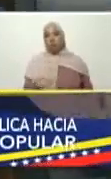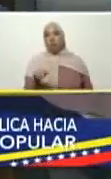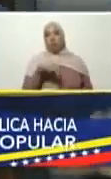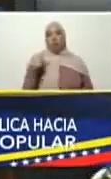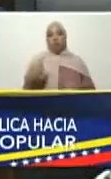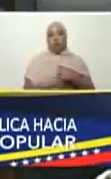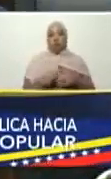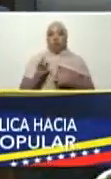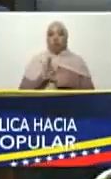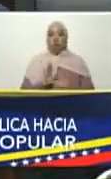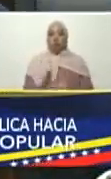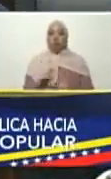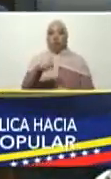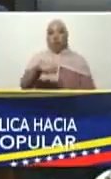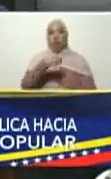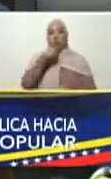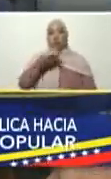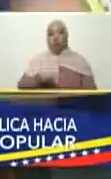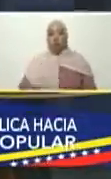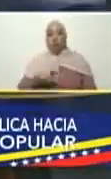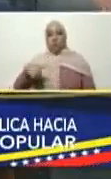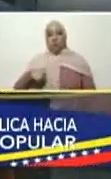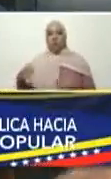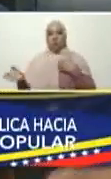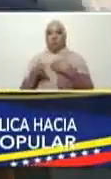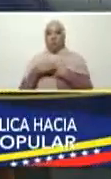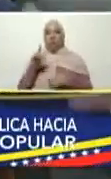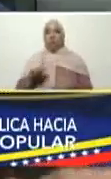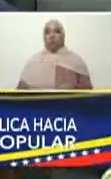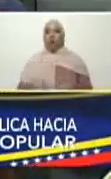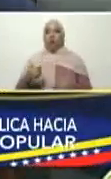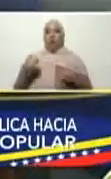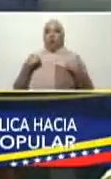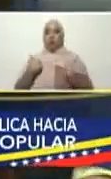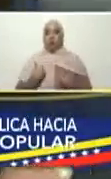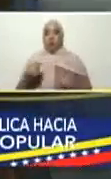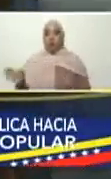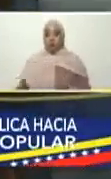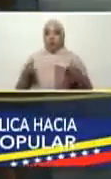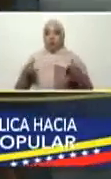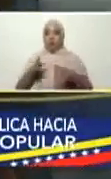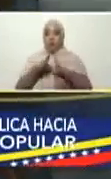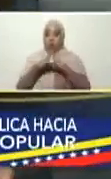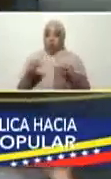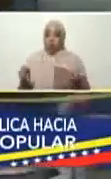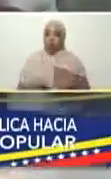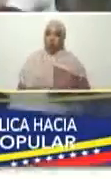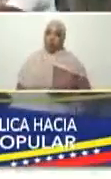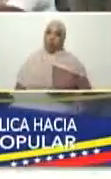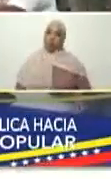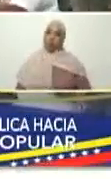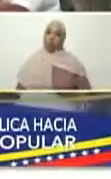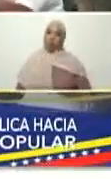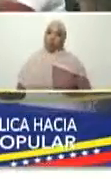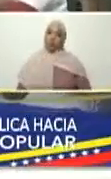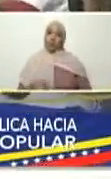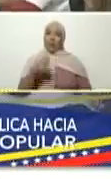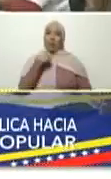lo ha demostrado en este tiempo histórico de bloqueo, pero también de resistencia y victoria, presidente. Eso es todo. Bueno, ese es el niño Jesús, pues.